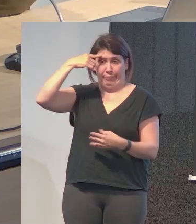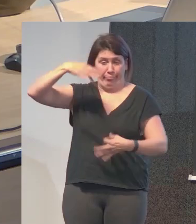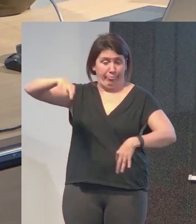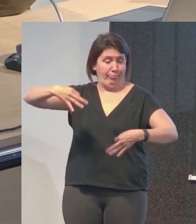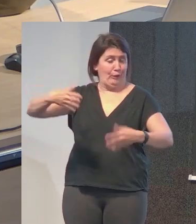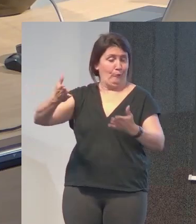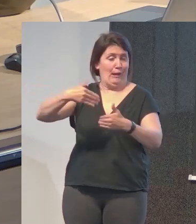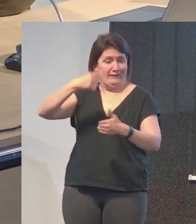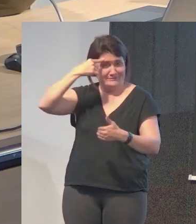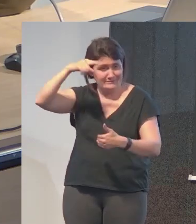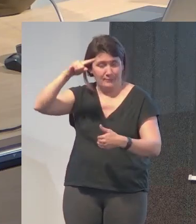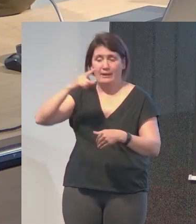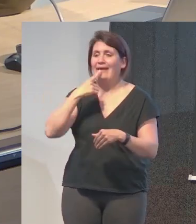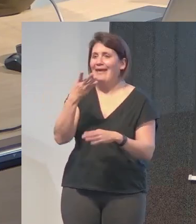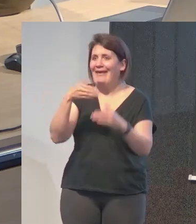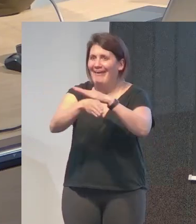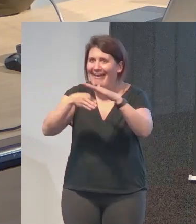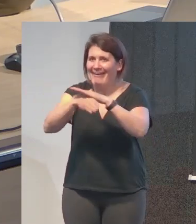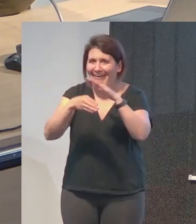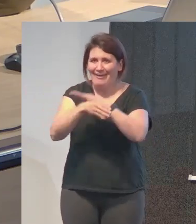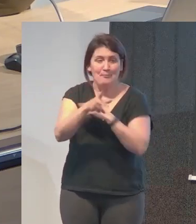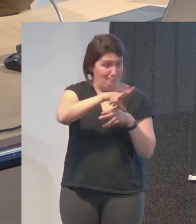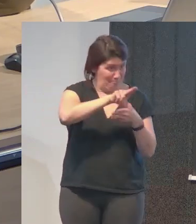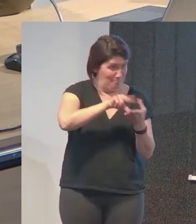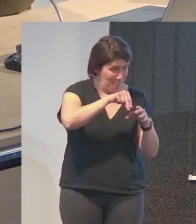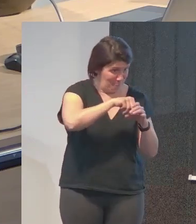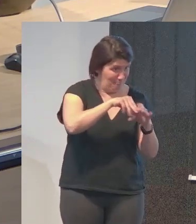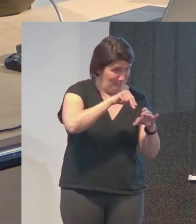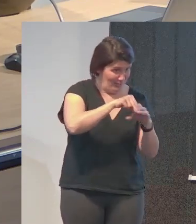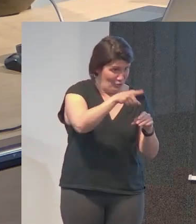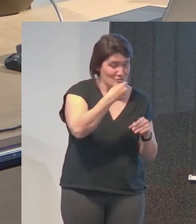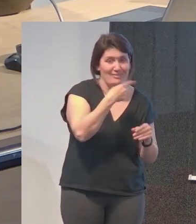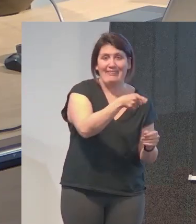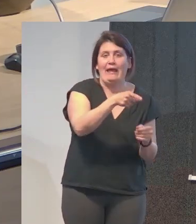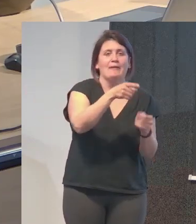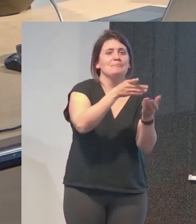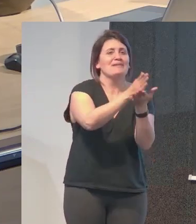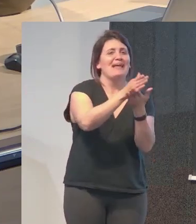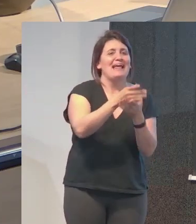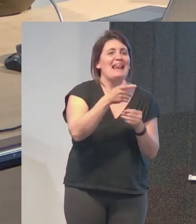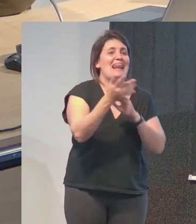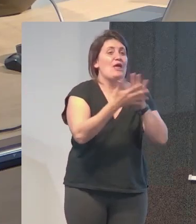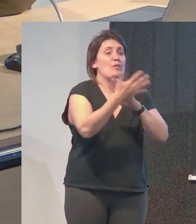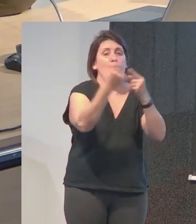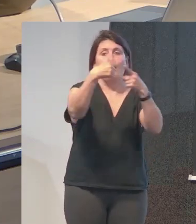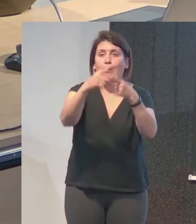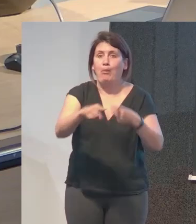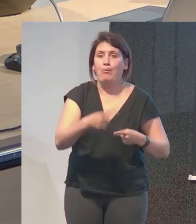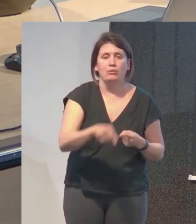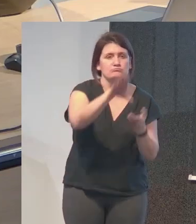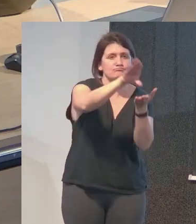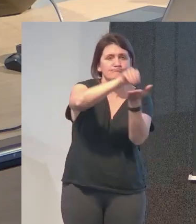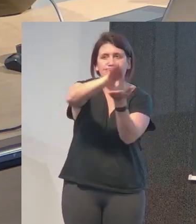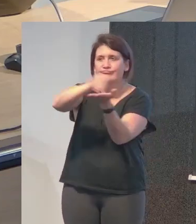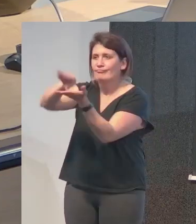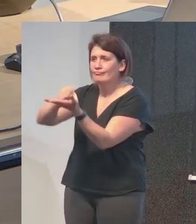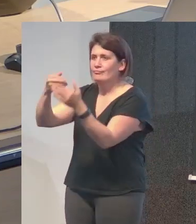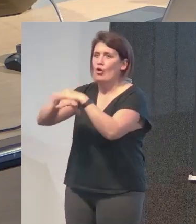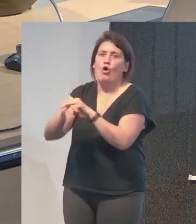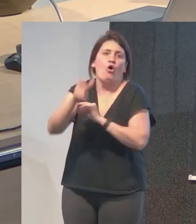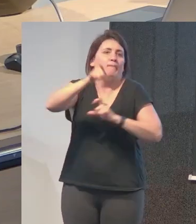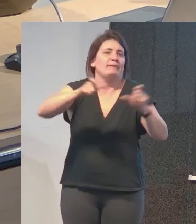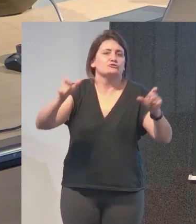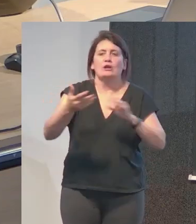ignorancia y meten vídeos de distintas lenguas de signos o de personas signando